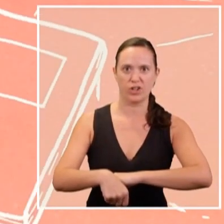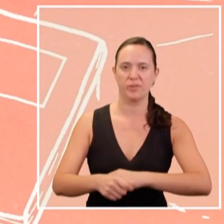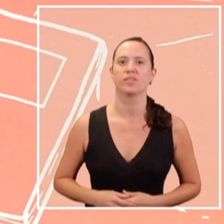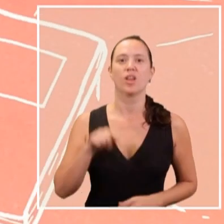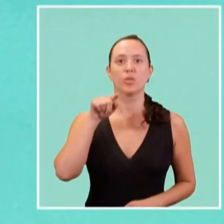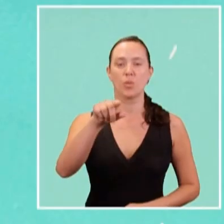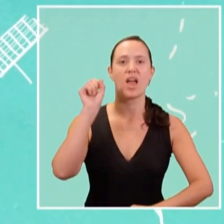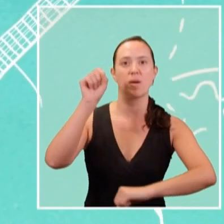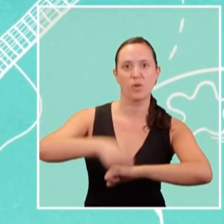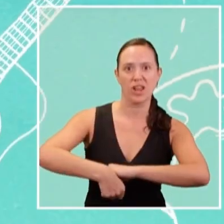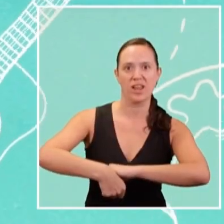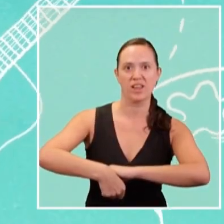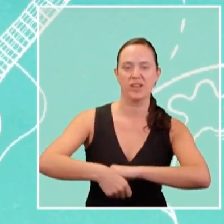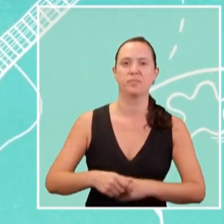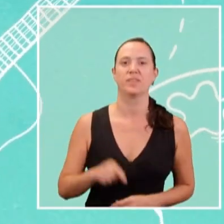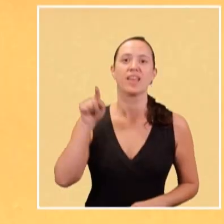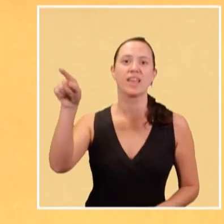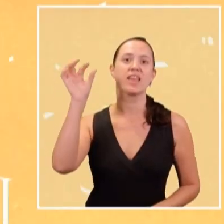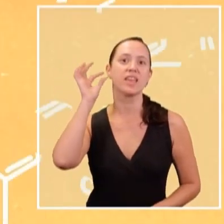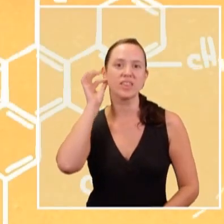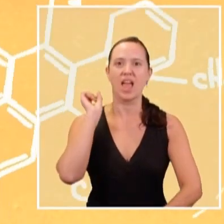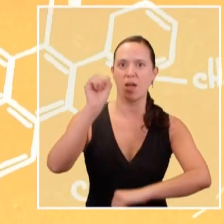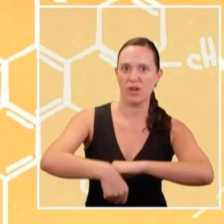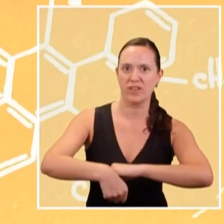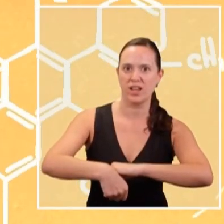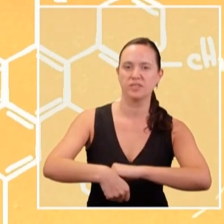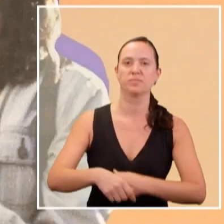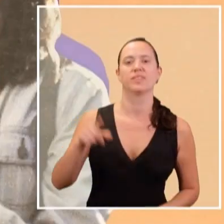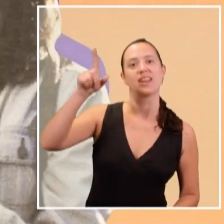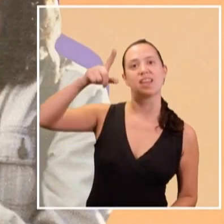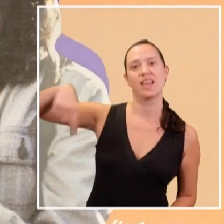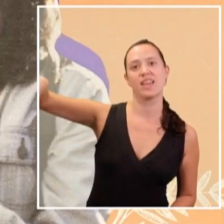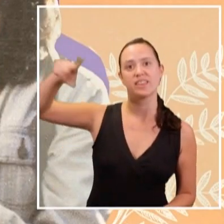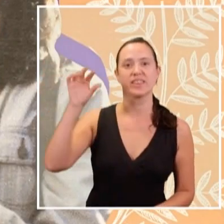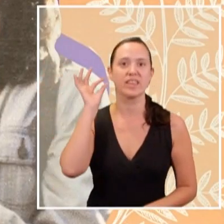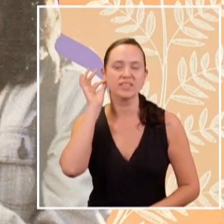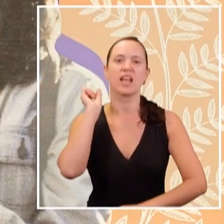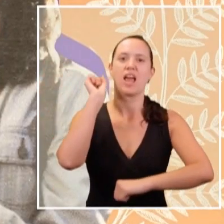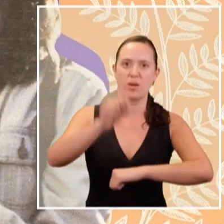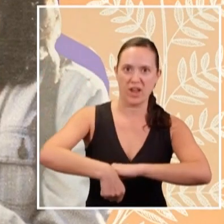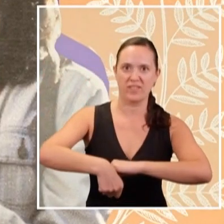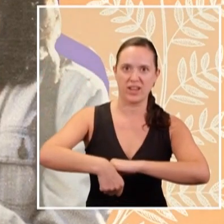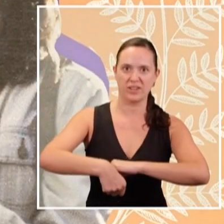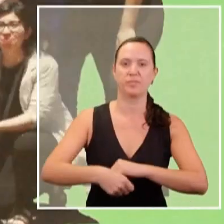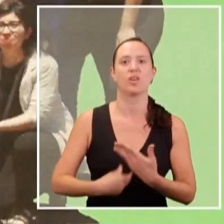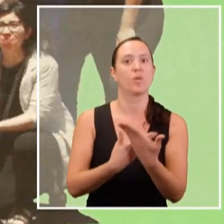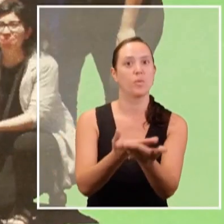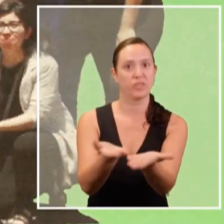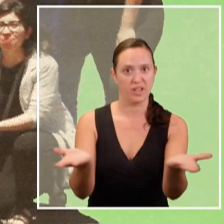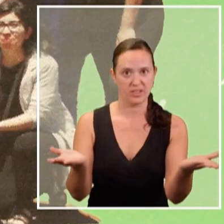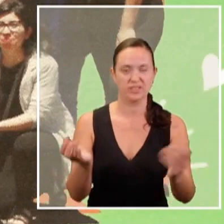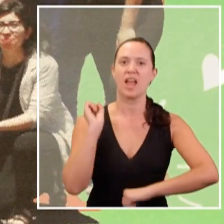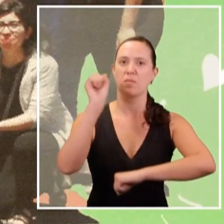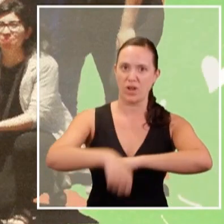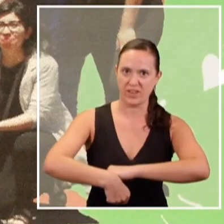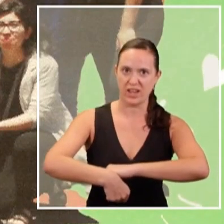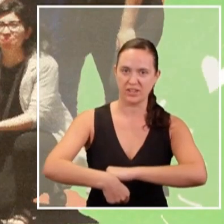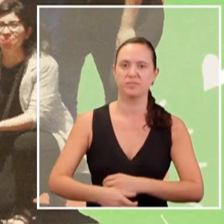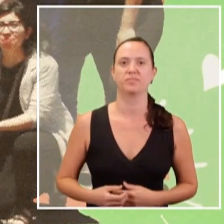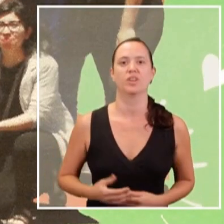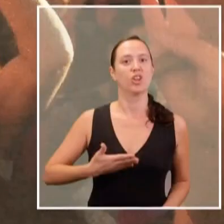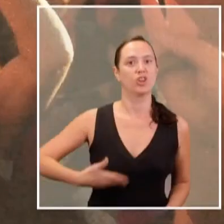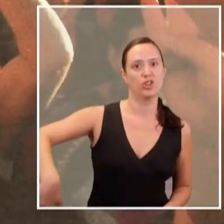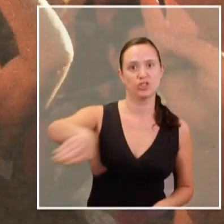Yo apruebo. Tú apruebas. Ella aprueba. Ellas aprueban.